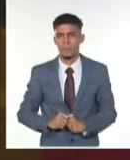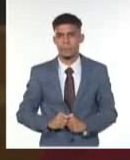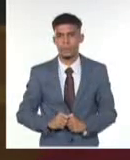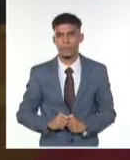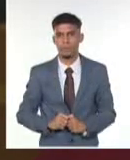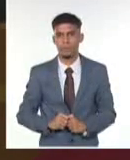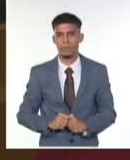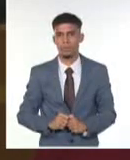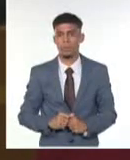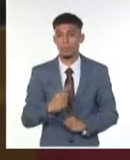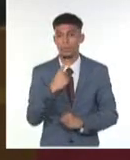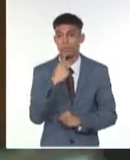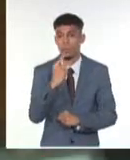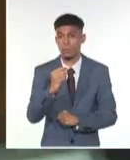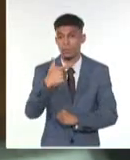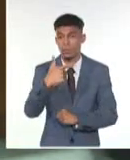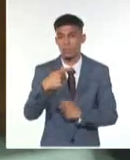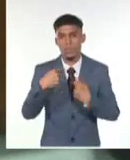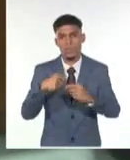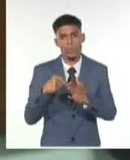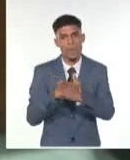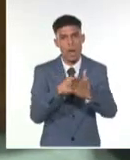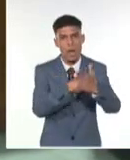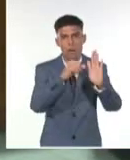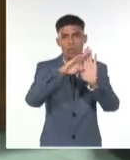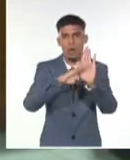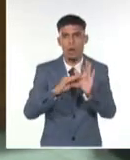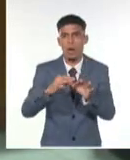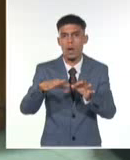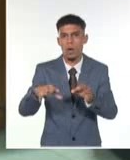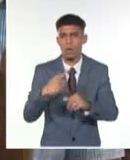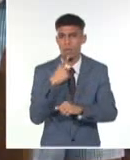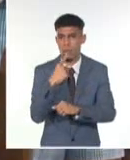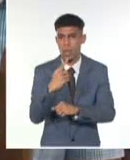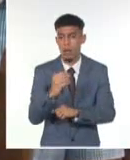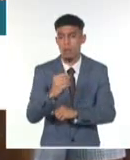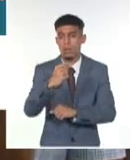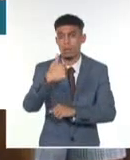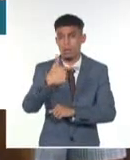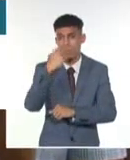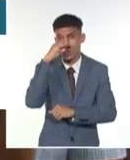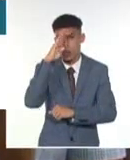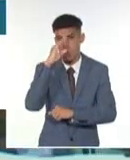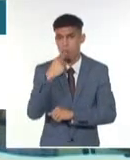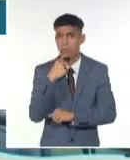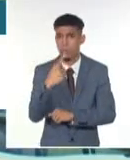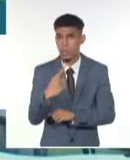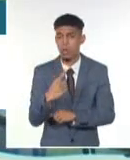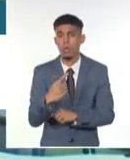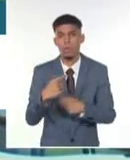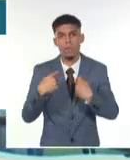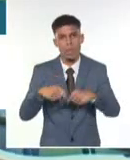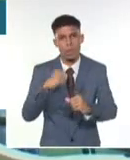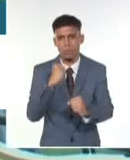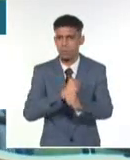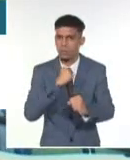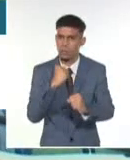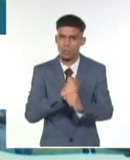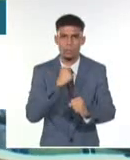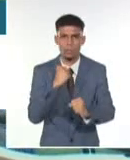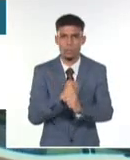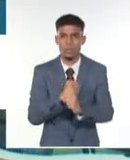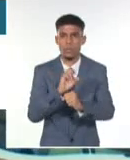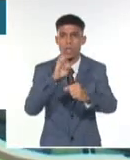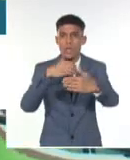A impulsar el programa Rosero en la provincia de Santi Spíritus, llamó hoy el vicepresidente de la República de Cuba, Salvador Valdés Mesa, en la